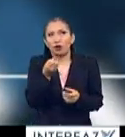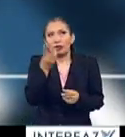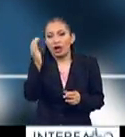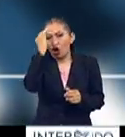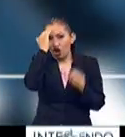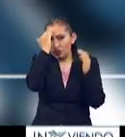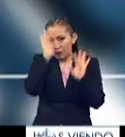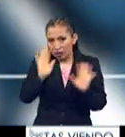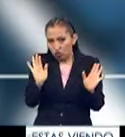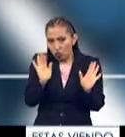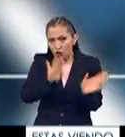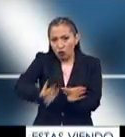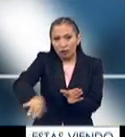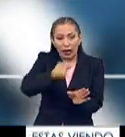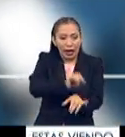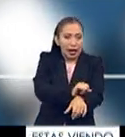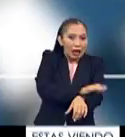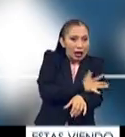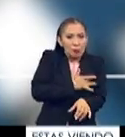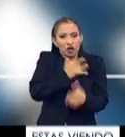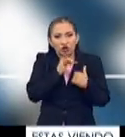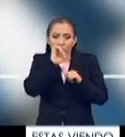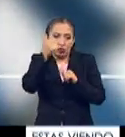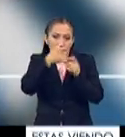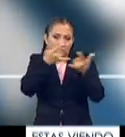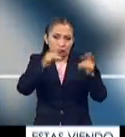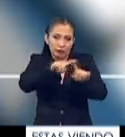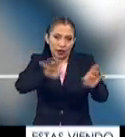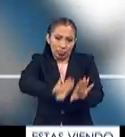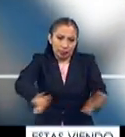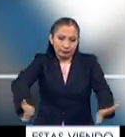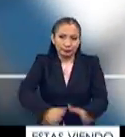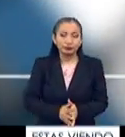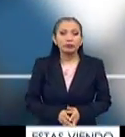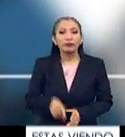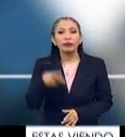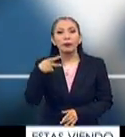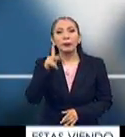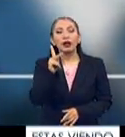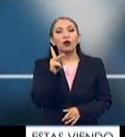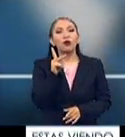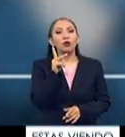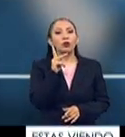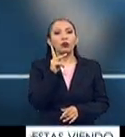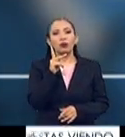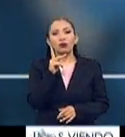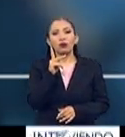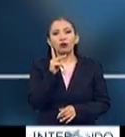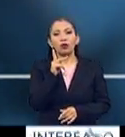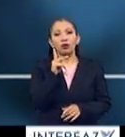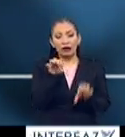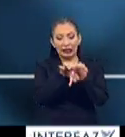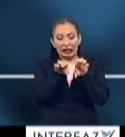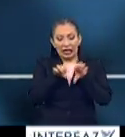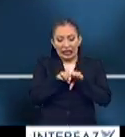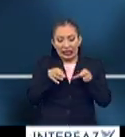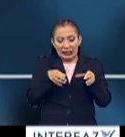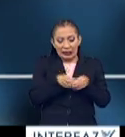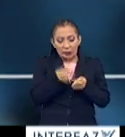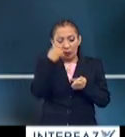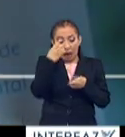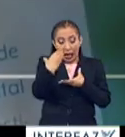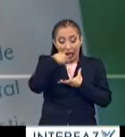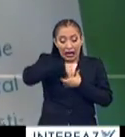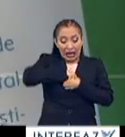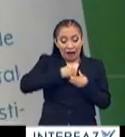el conocimiento, ya las emociones son otra historia, ¿no? Uh-huh. Pero el equipo para enfrentar la